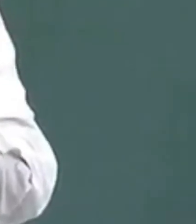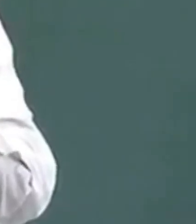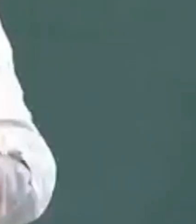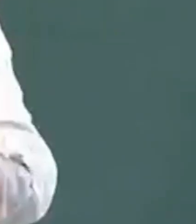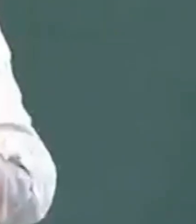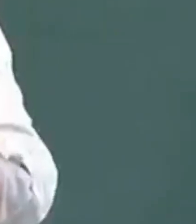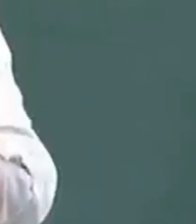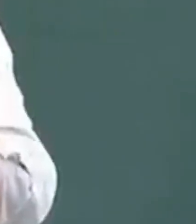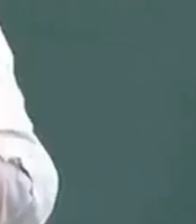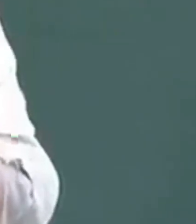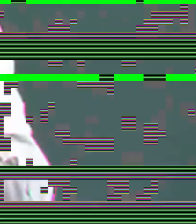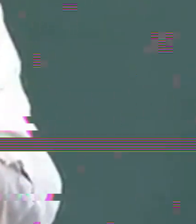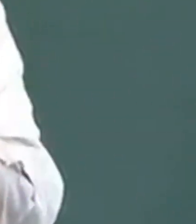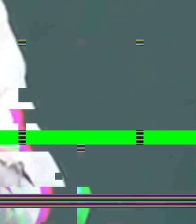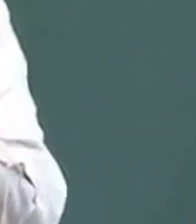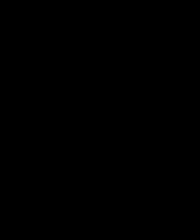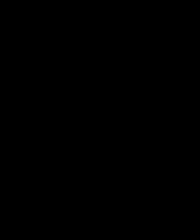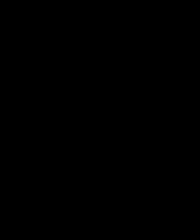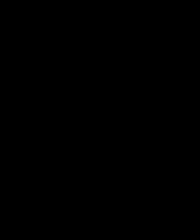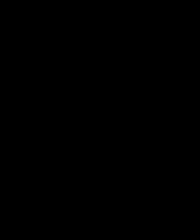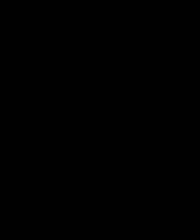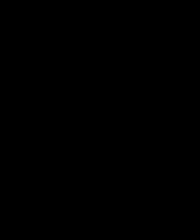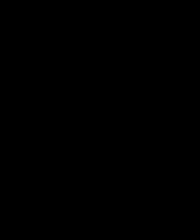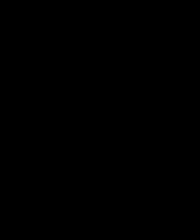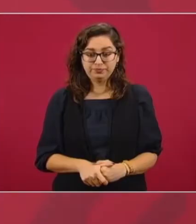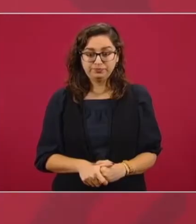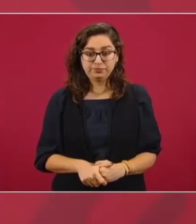canso ganso.